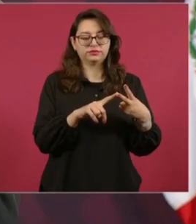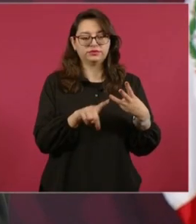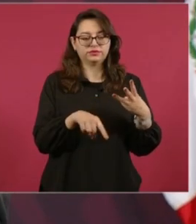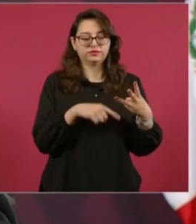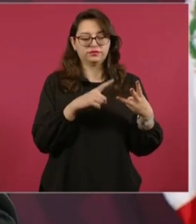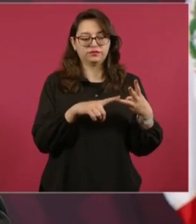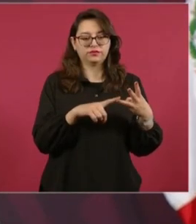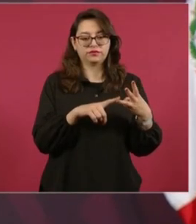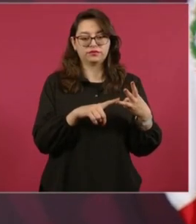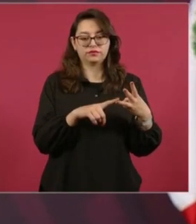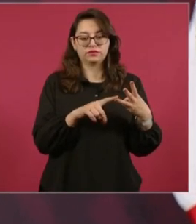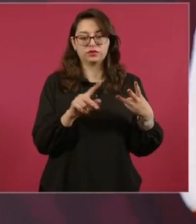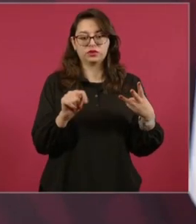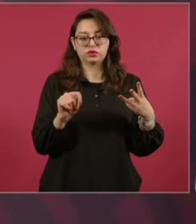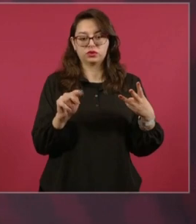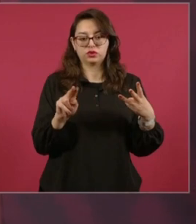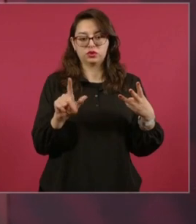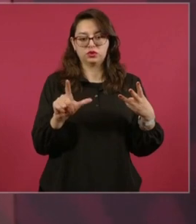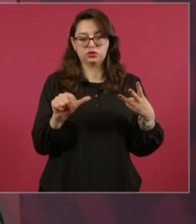y Tula.